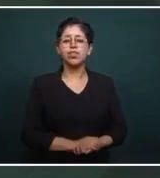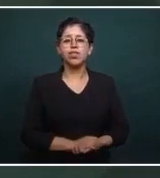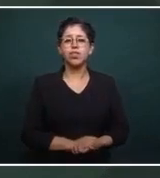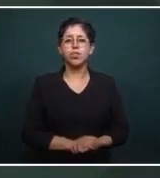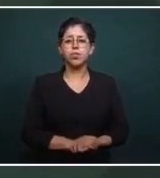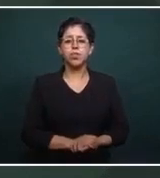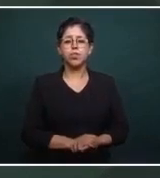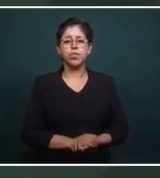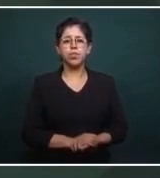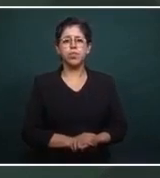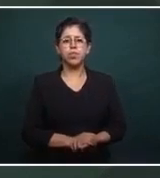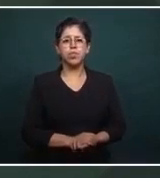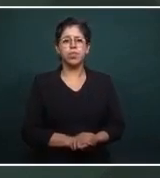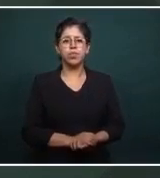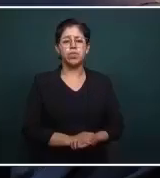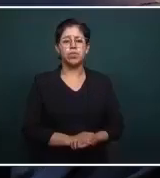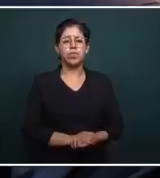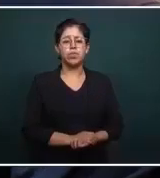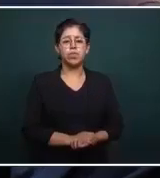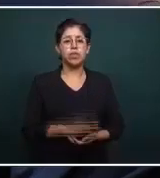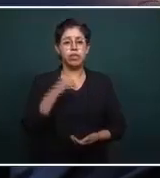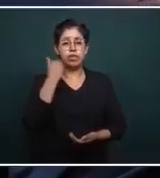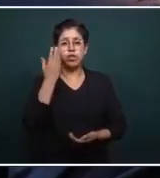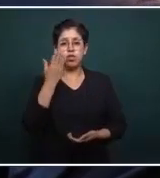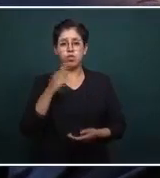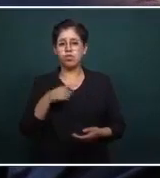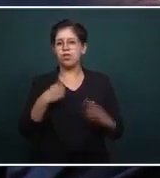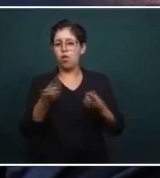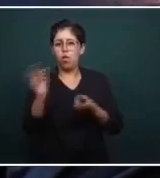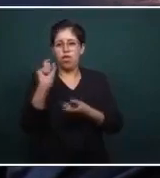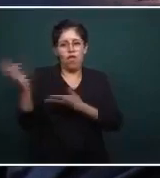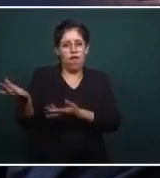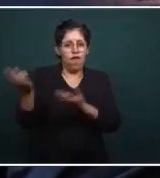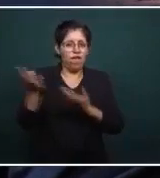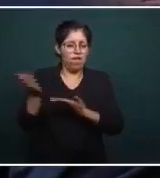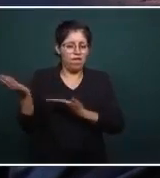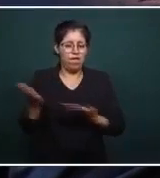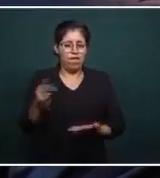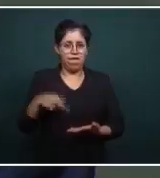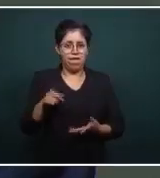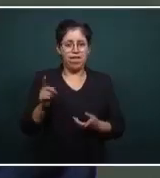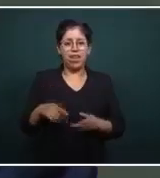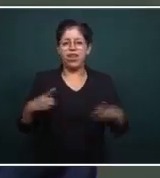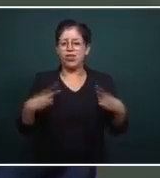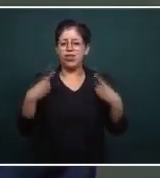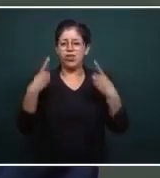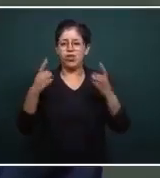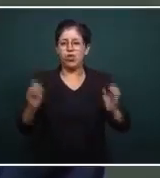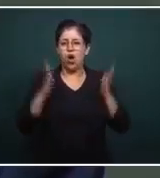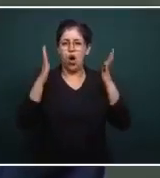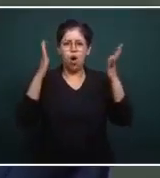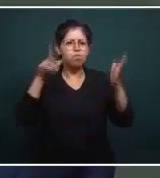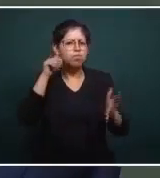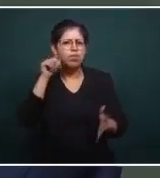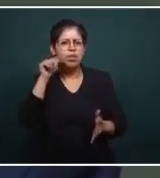y vamos a darles una muy buena sorpresa. Ahora que van a regresar, mañana